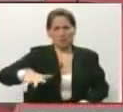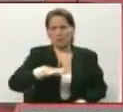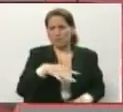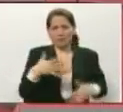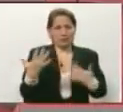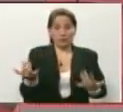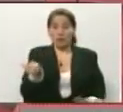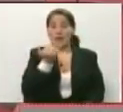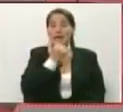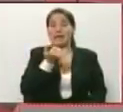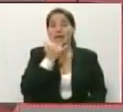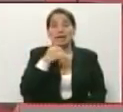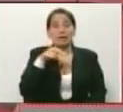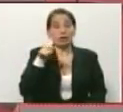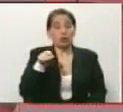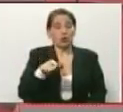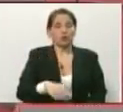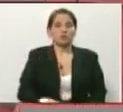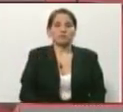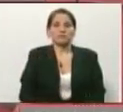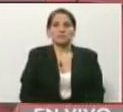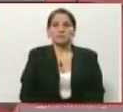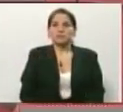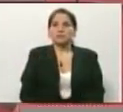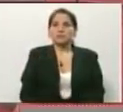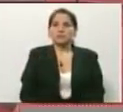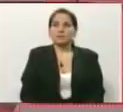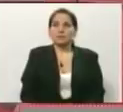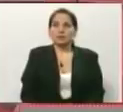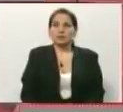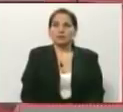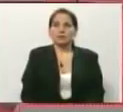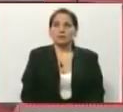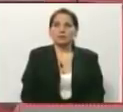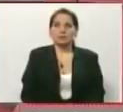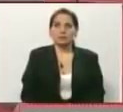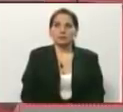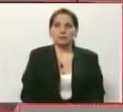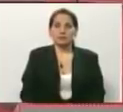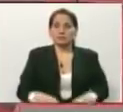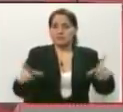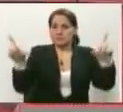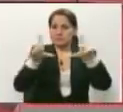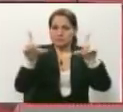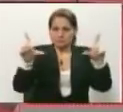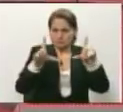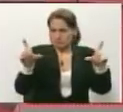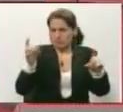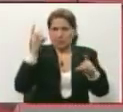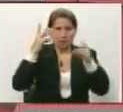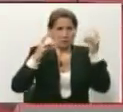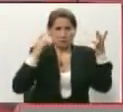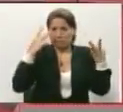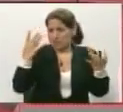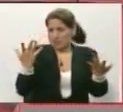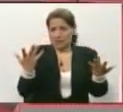error. Qué error. Los medios pueden inventar lo que quieran, pero pueblo no pueden